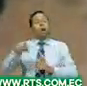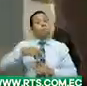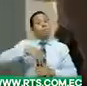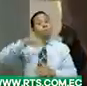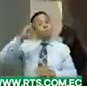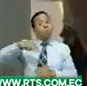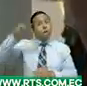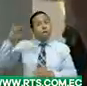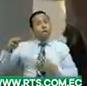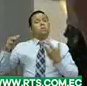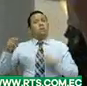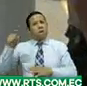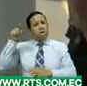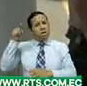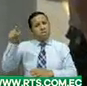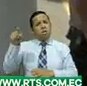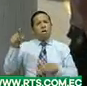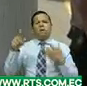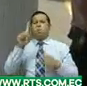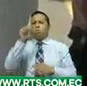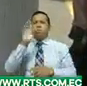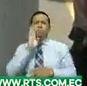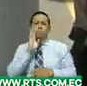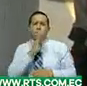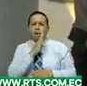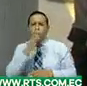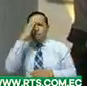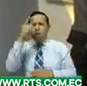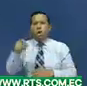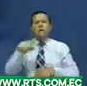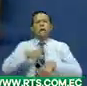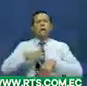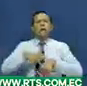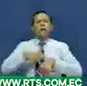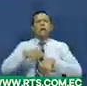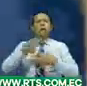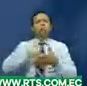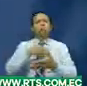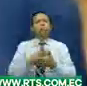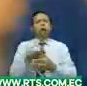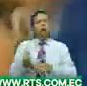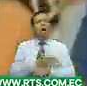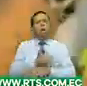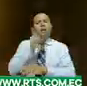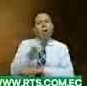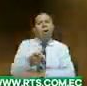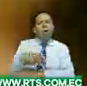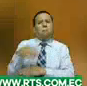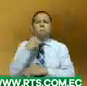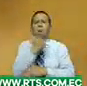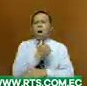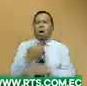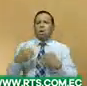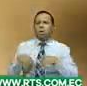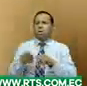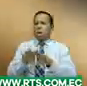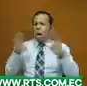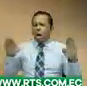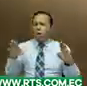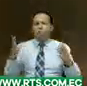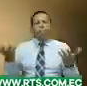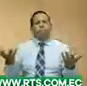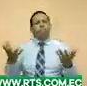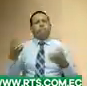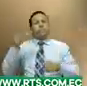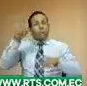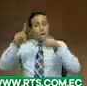clausuró un bar. Por el problema del horario, ha habido también sanciones por parte de la policía, por parte del municipio en lo que tiene